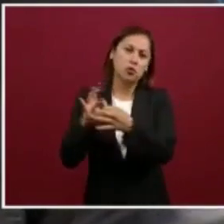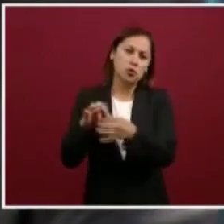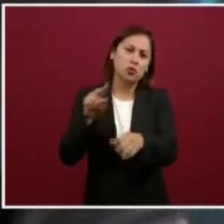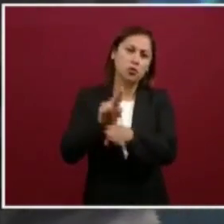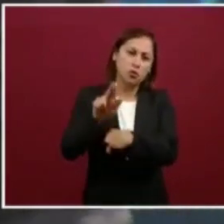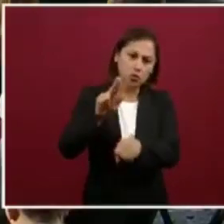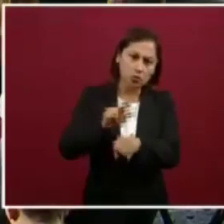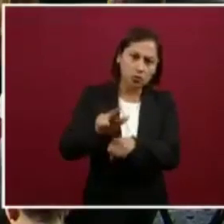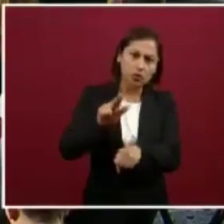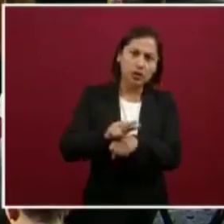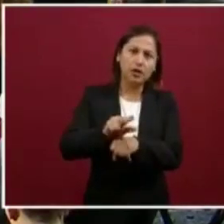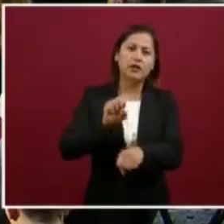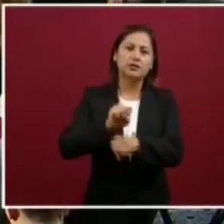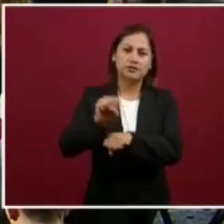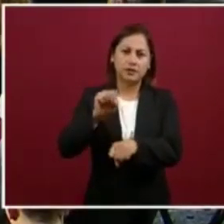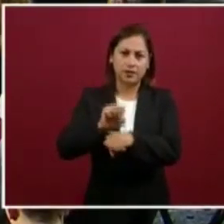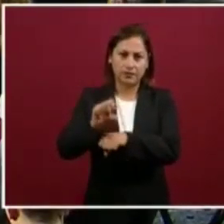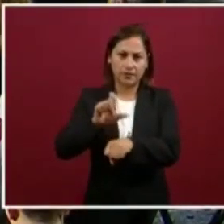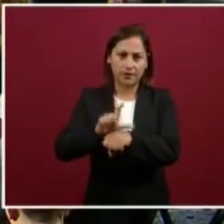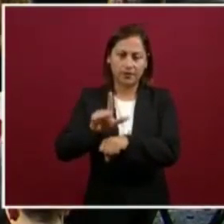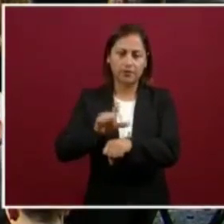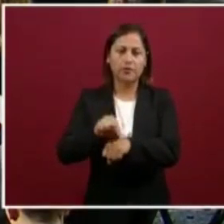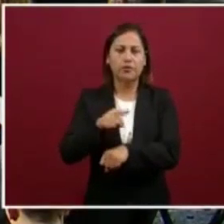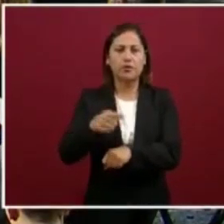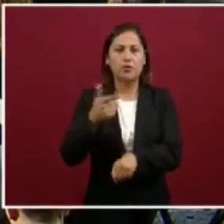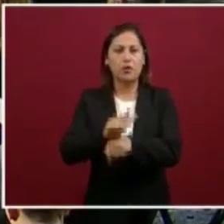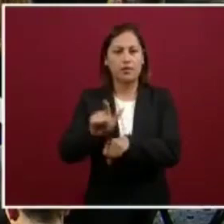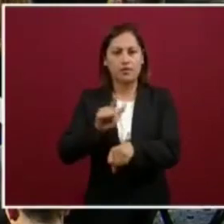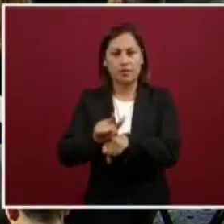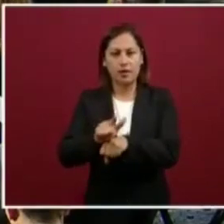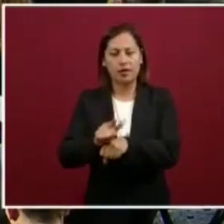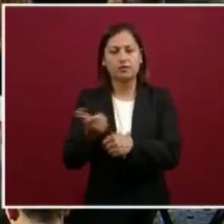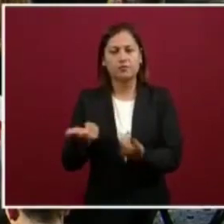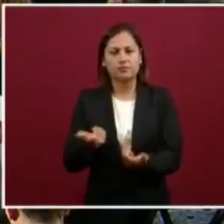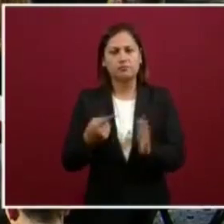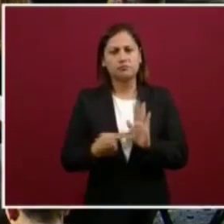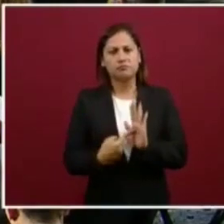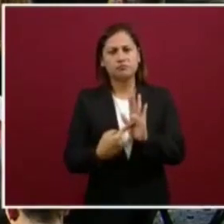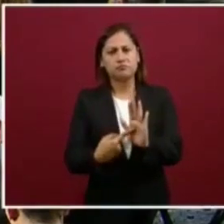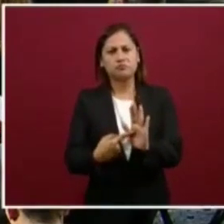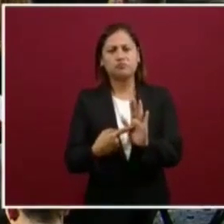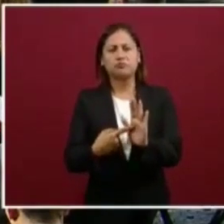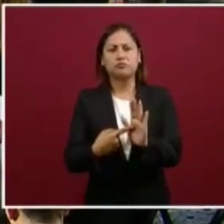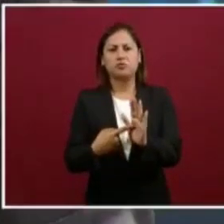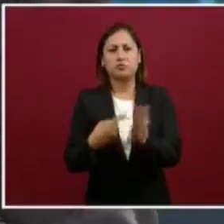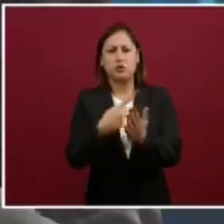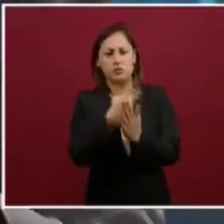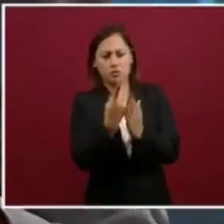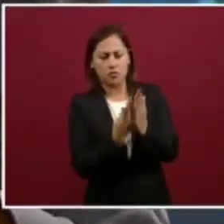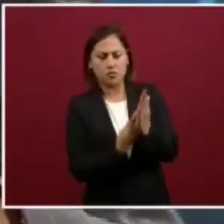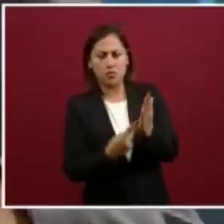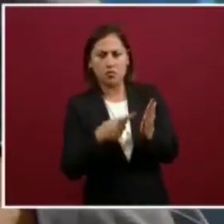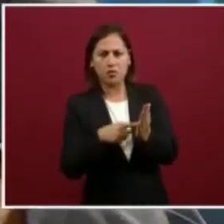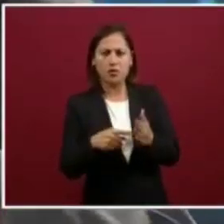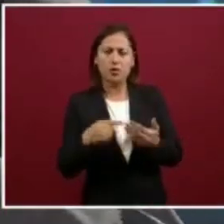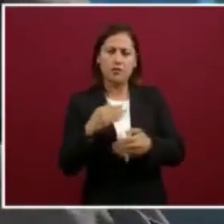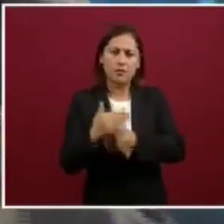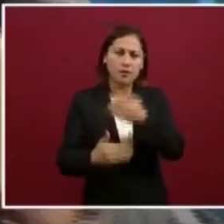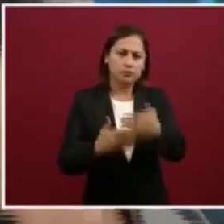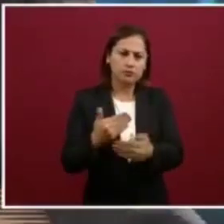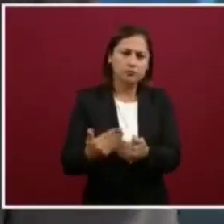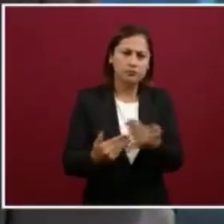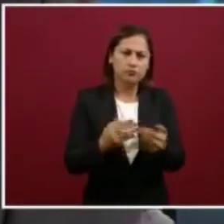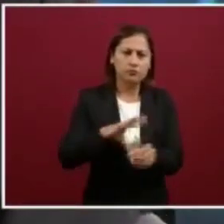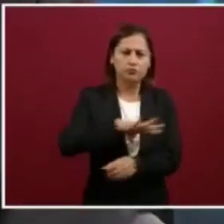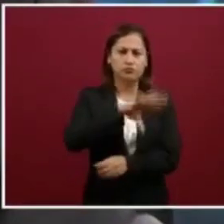Salvador y Guatemala. El propósito de este plan de desarrollo integral, que así se denominó porque incluye todas